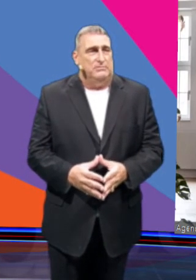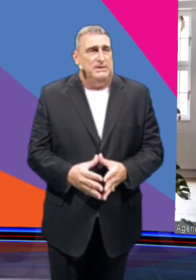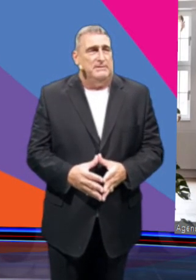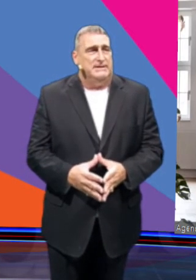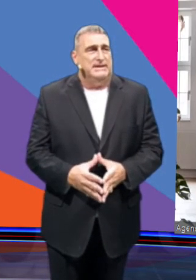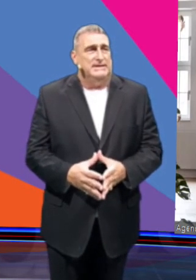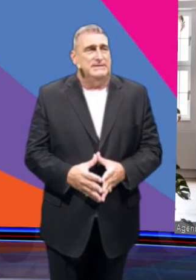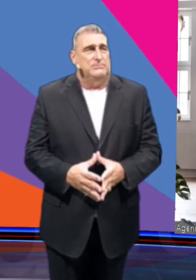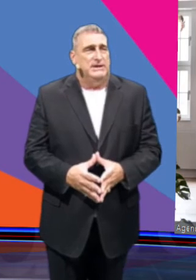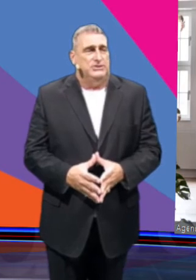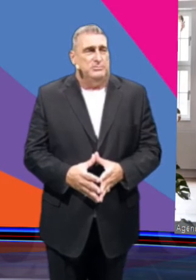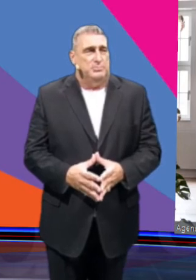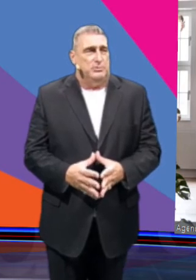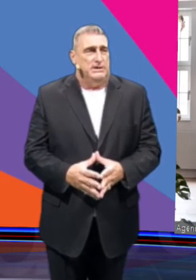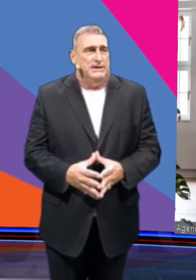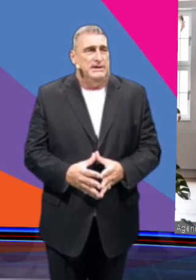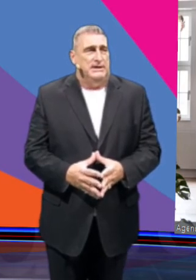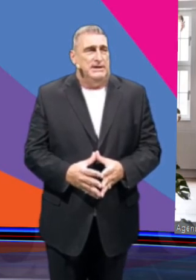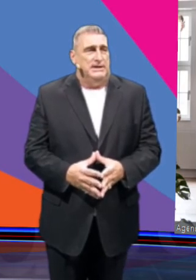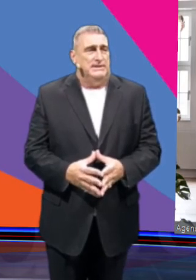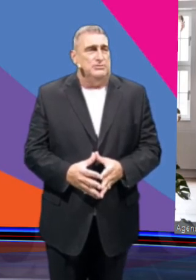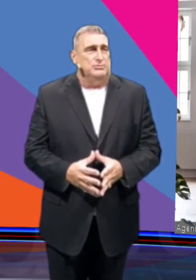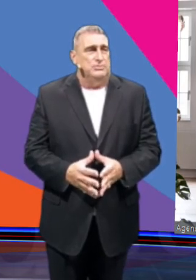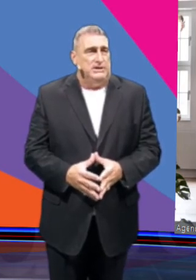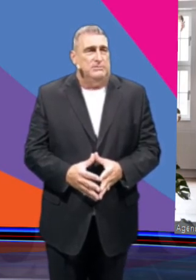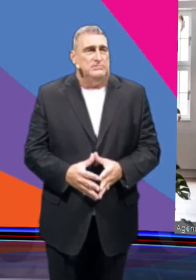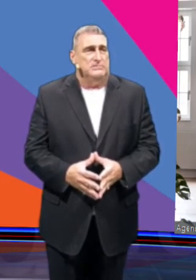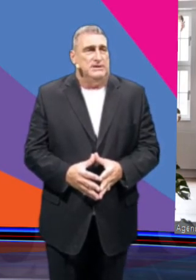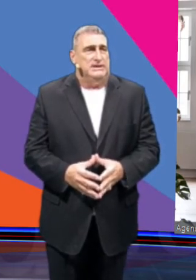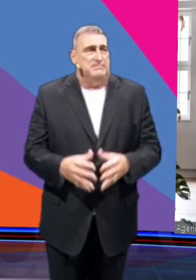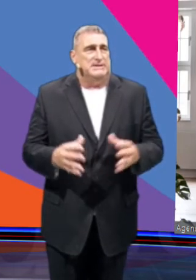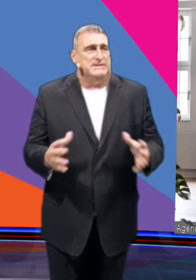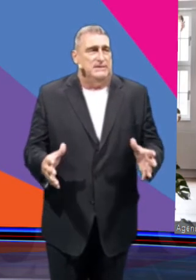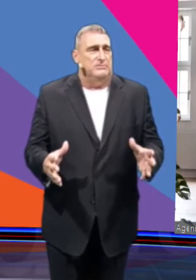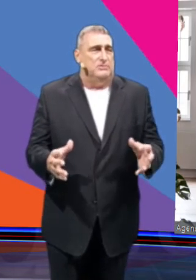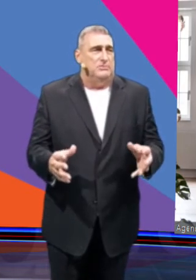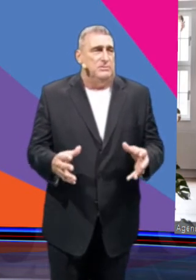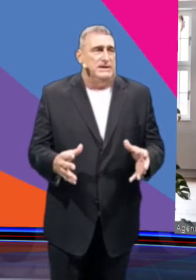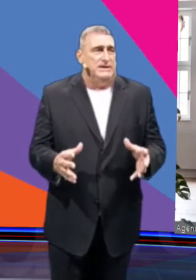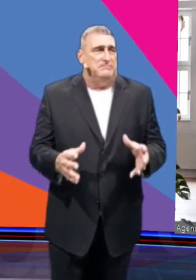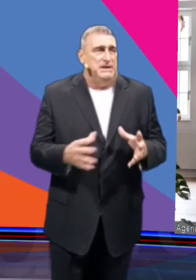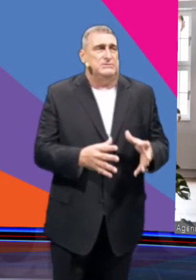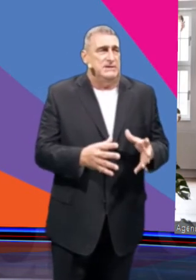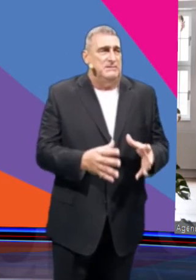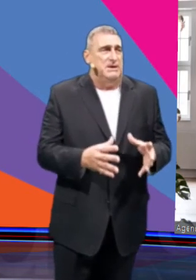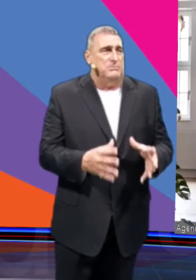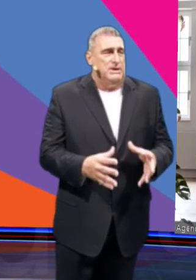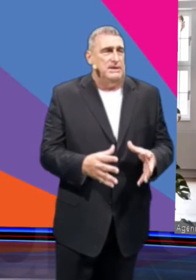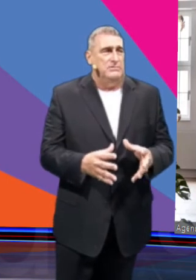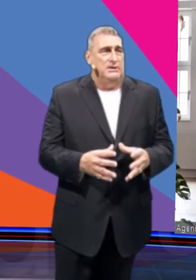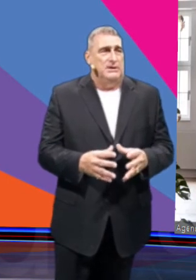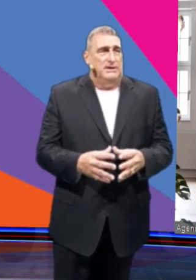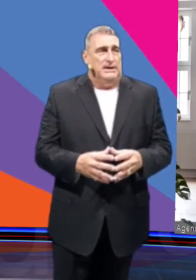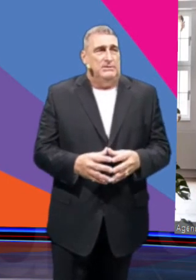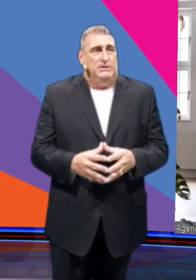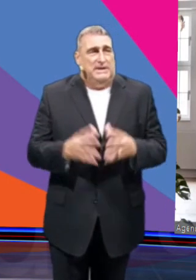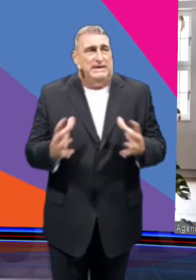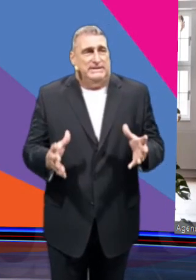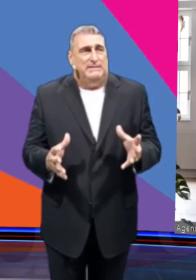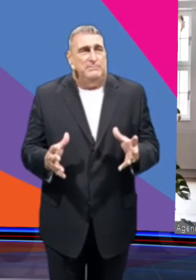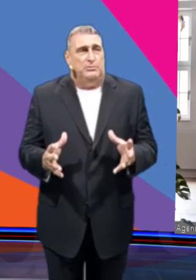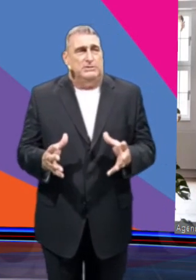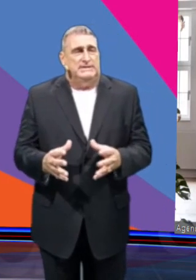vacuna va a tener que ser un hecho, porque en Estados Unidos está pasando que en los lugares que menos se han vacunado es donde